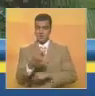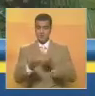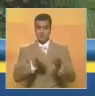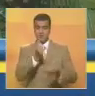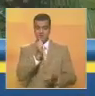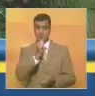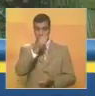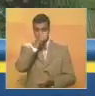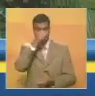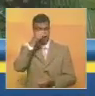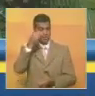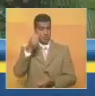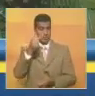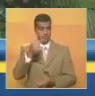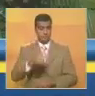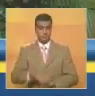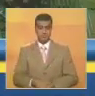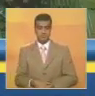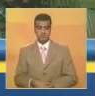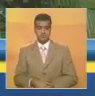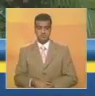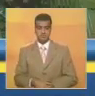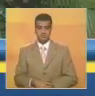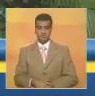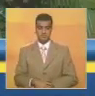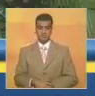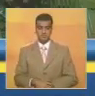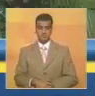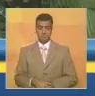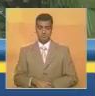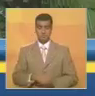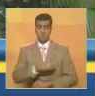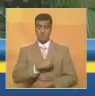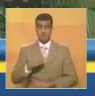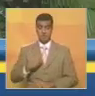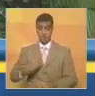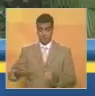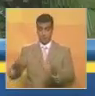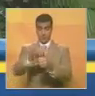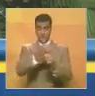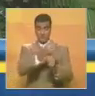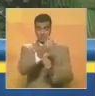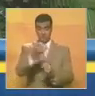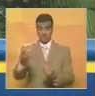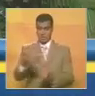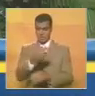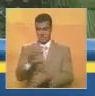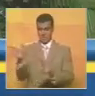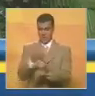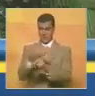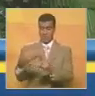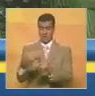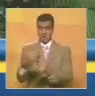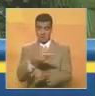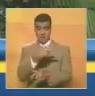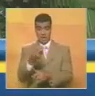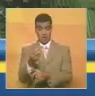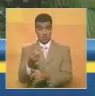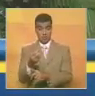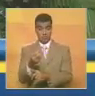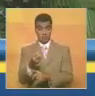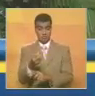alcohol o de droga, vamos por ellos. No para reprimirles, ni mucho